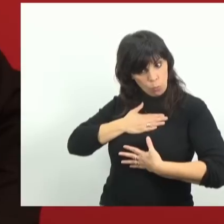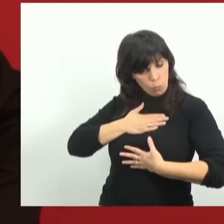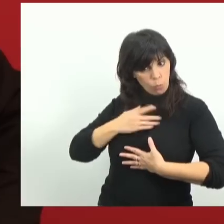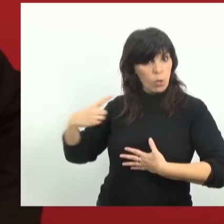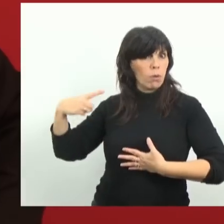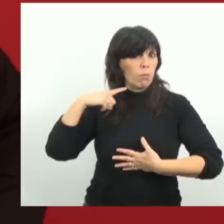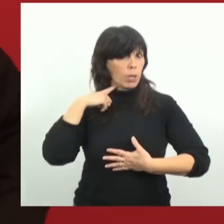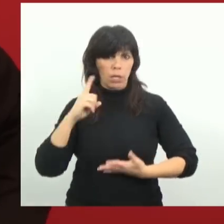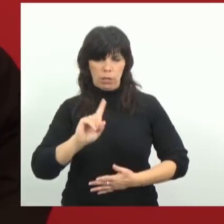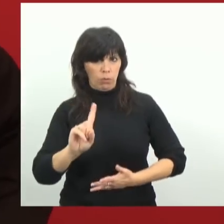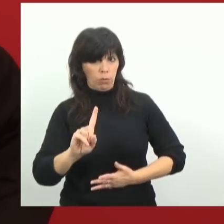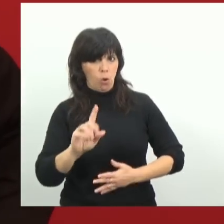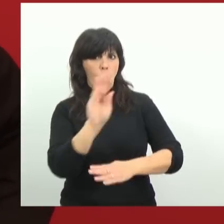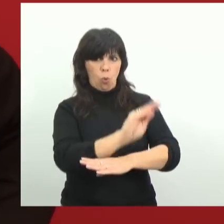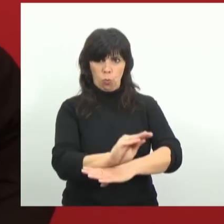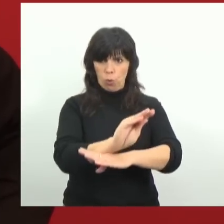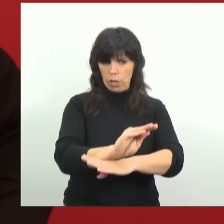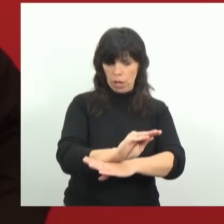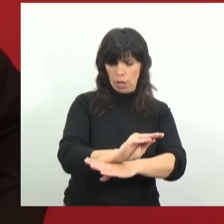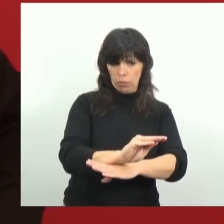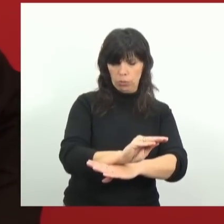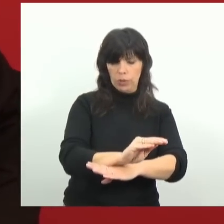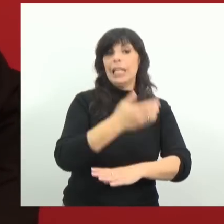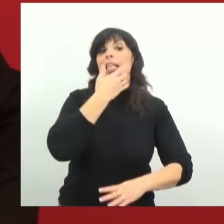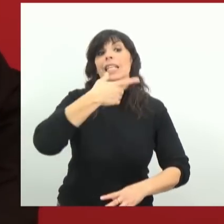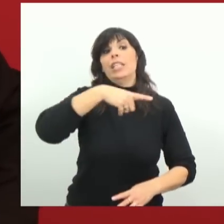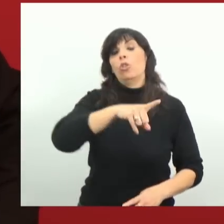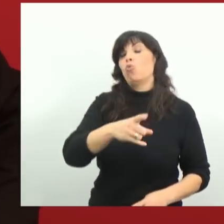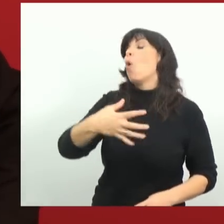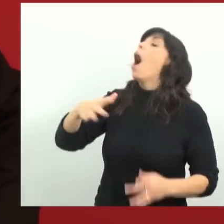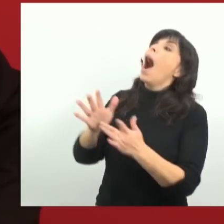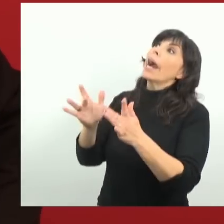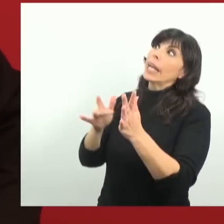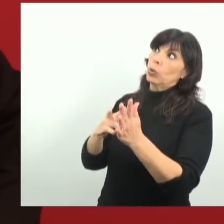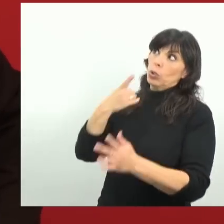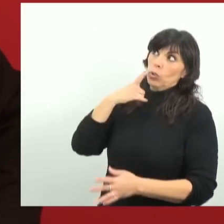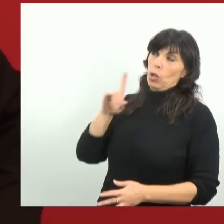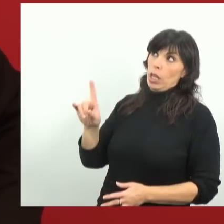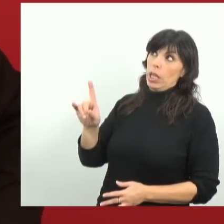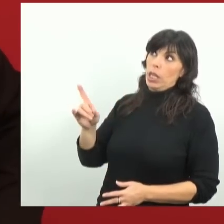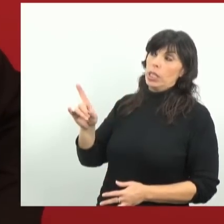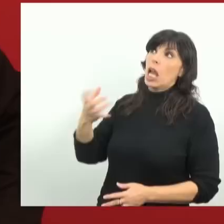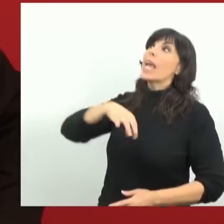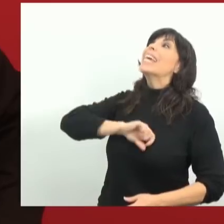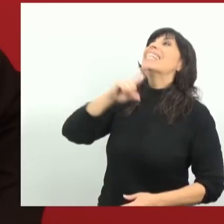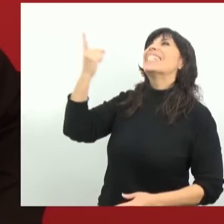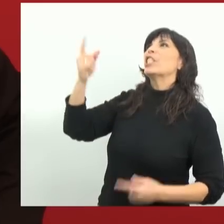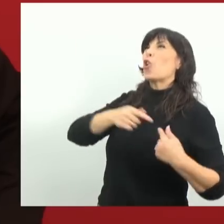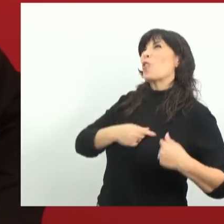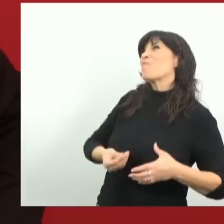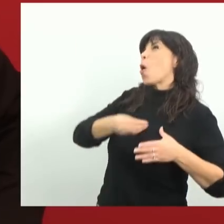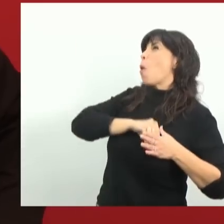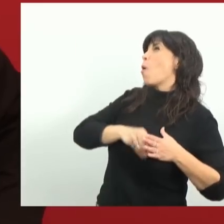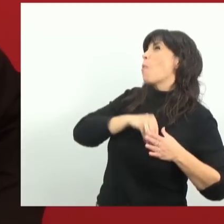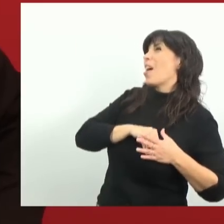¿Qué significa? Que tú una vez le dices a Jesucristo: tú eres mi Señor, y luego vives en adulterio, en